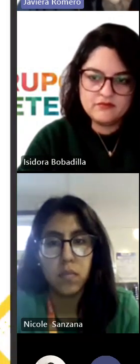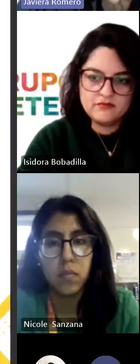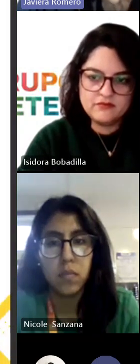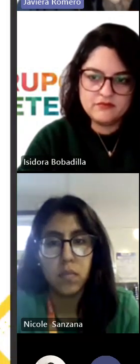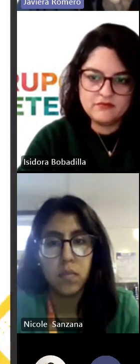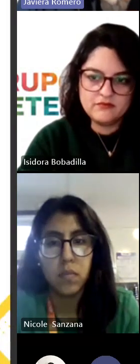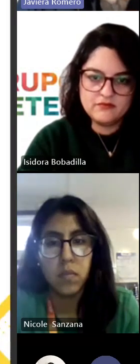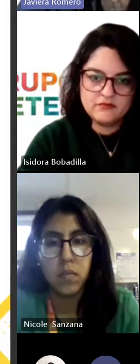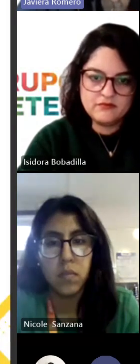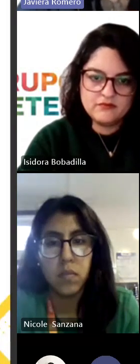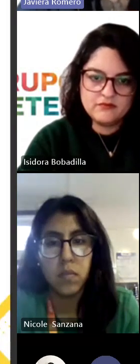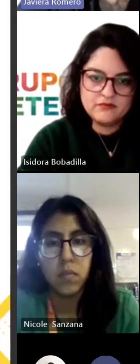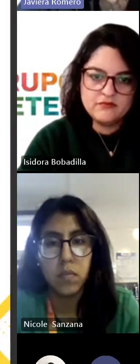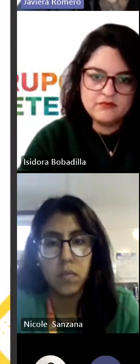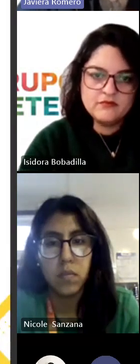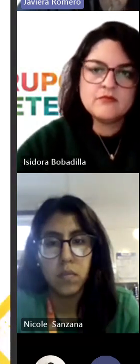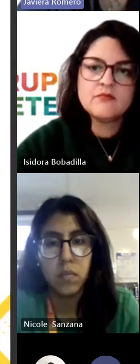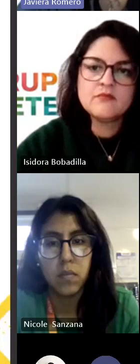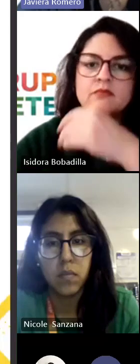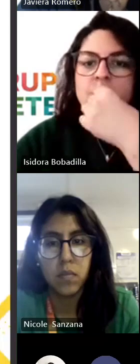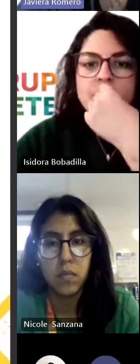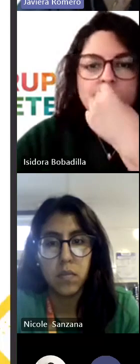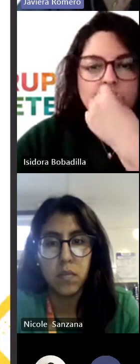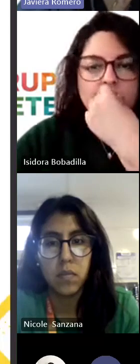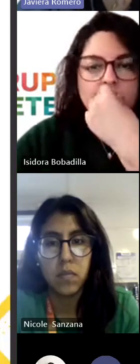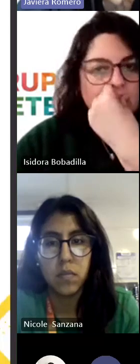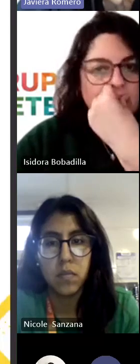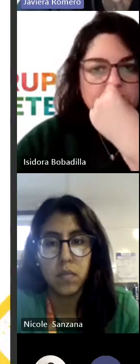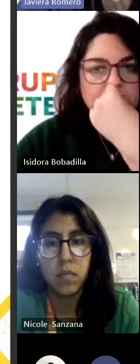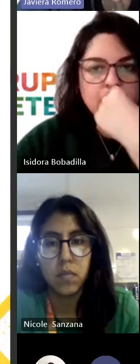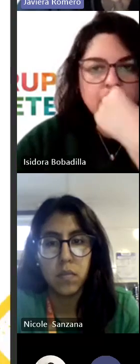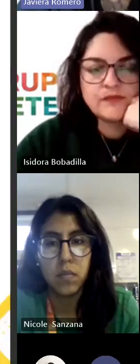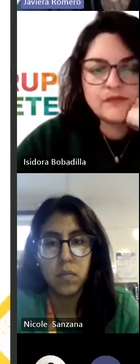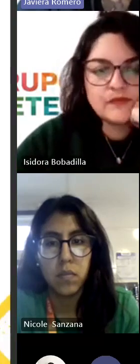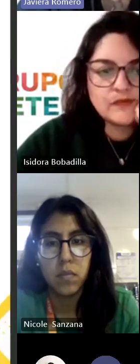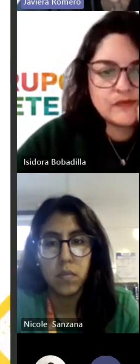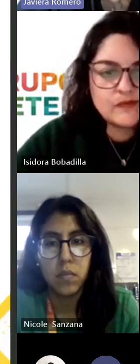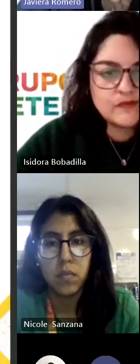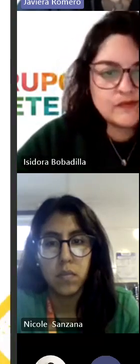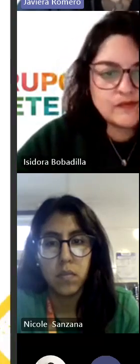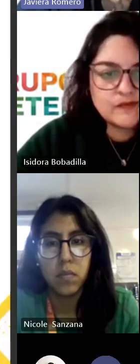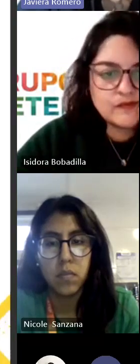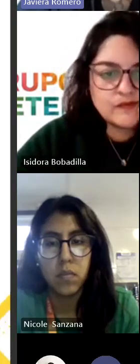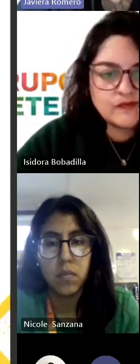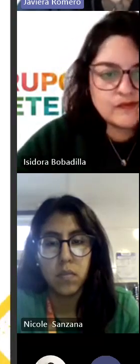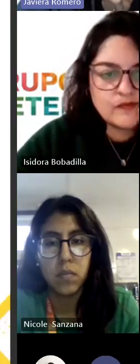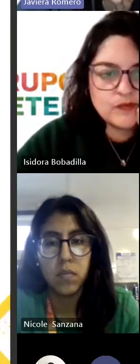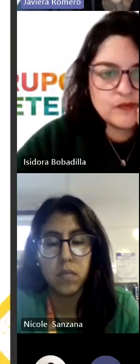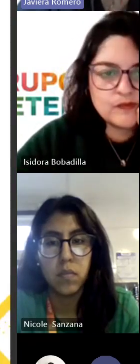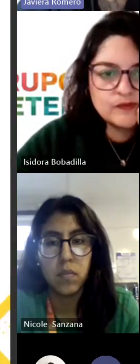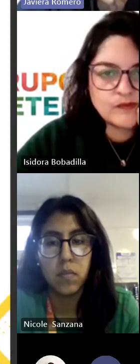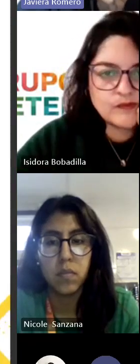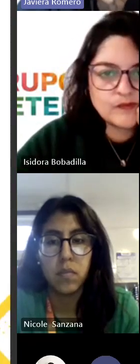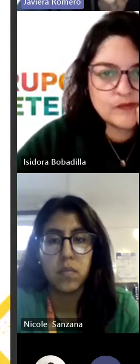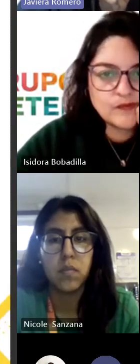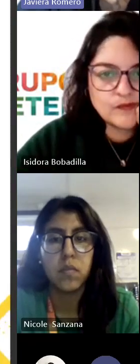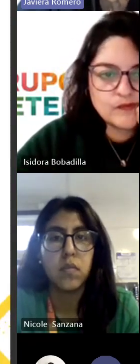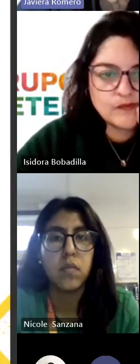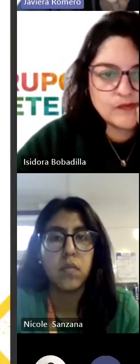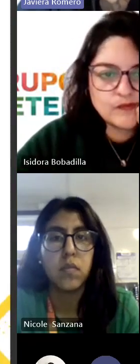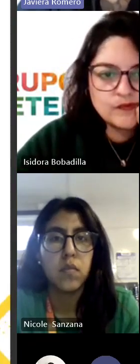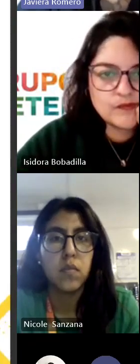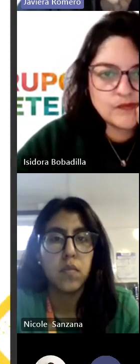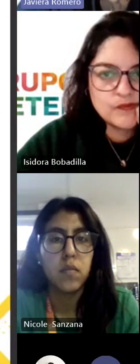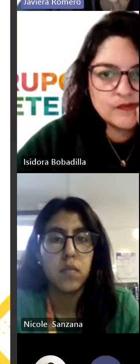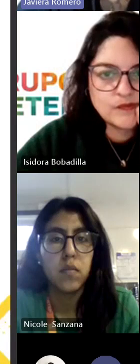importante a propósito de poder acceder también a más información, por tanto también a lo mejor a más